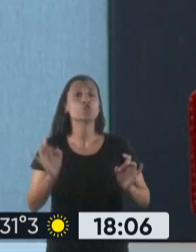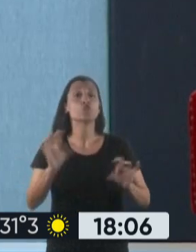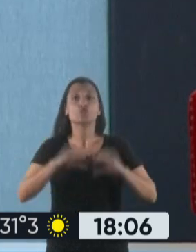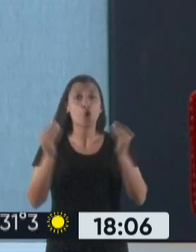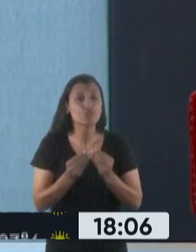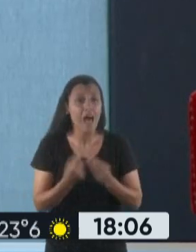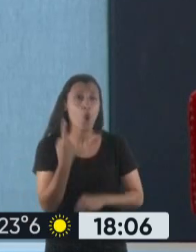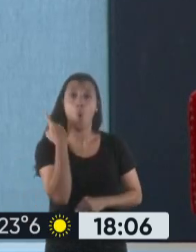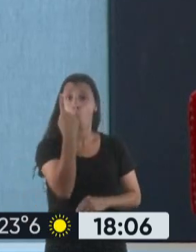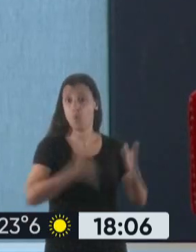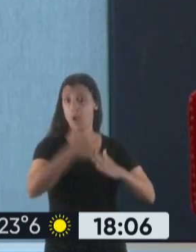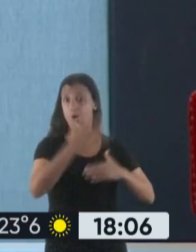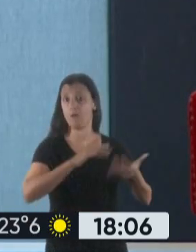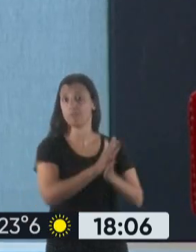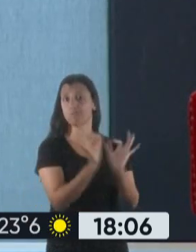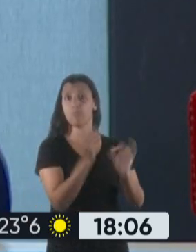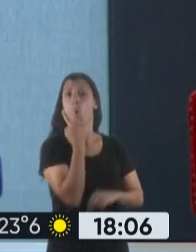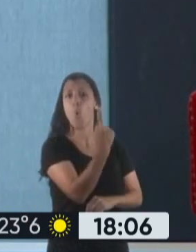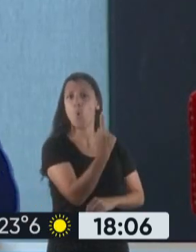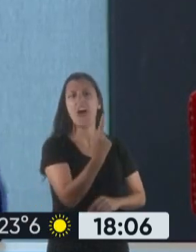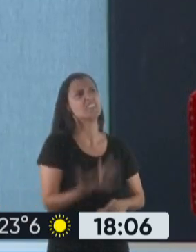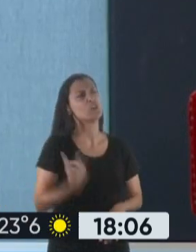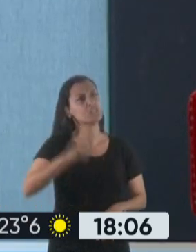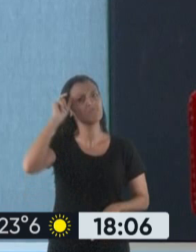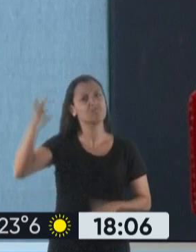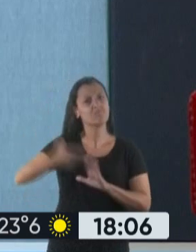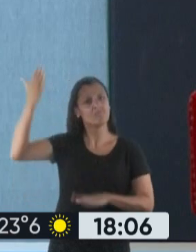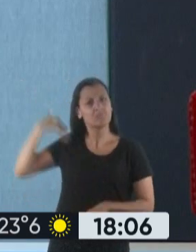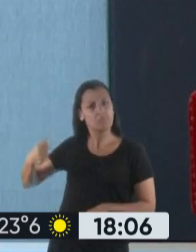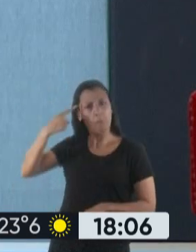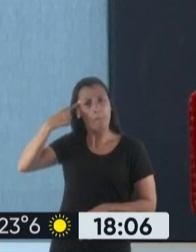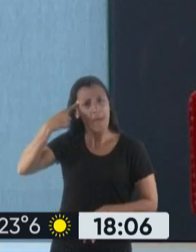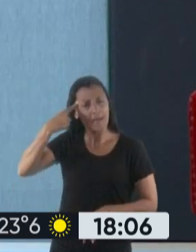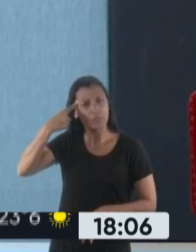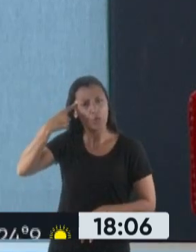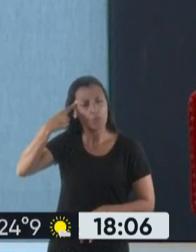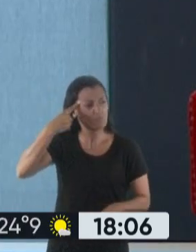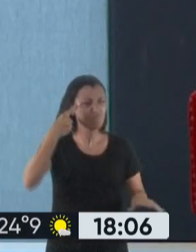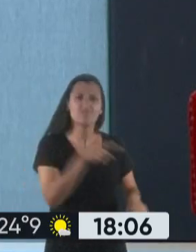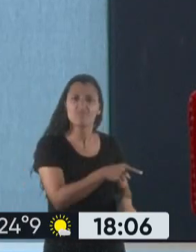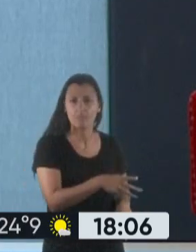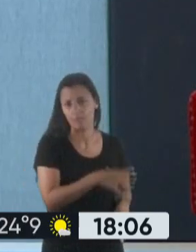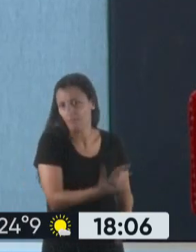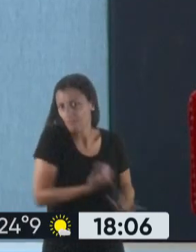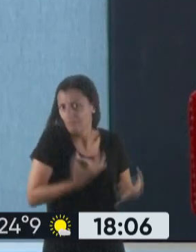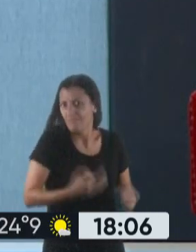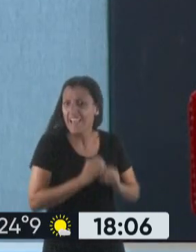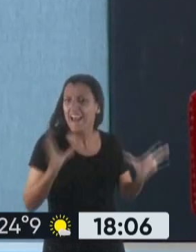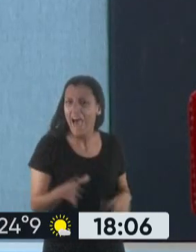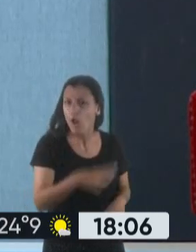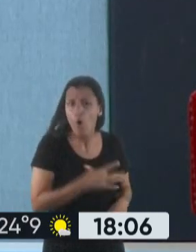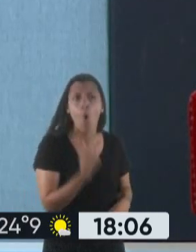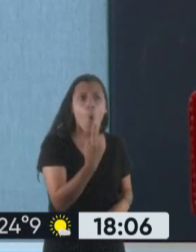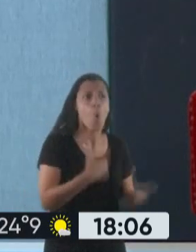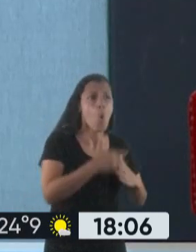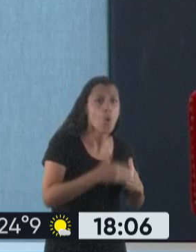obra. Entonces me tiré para atrás, alejé el micrófono y le dije, che, pónganse de acuerdo. ¿Fueron